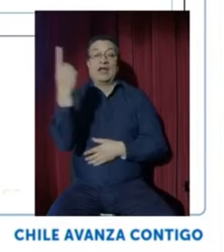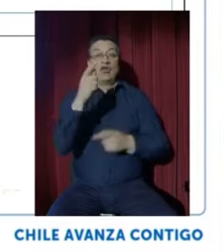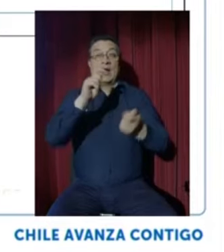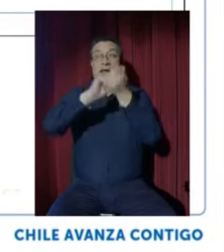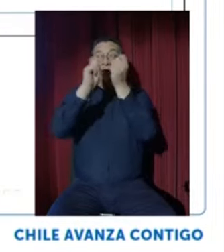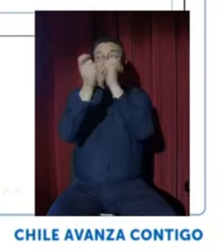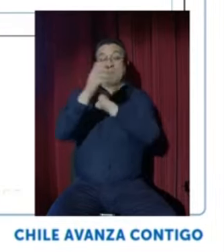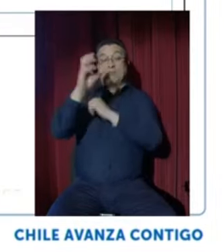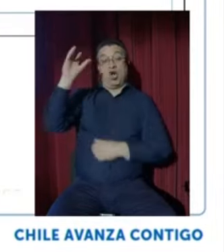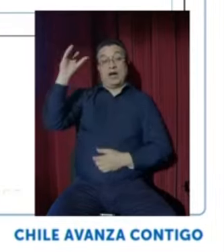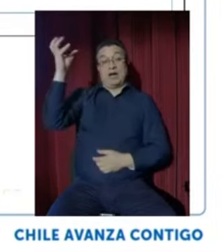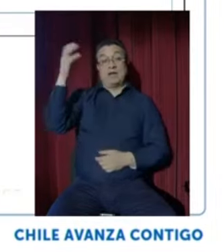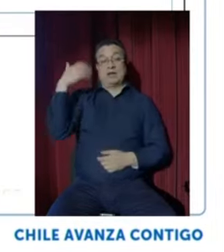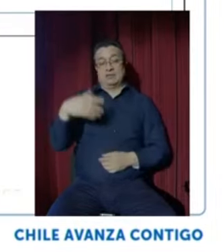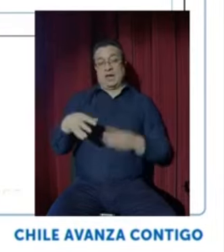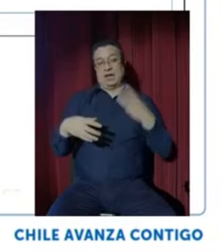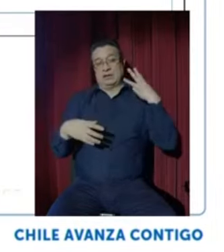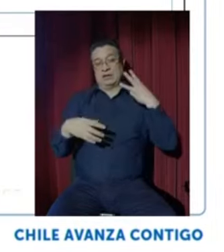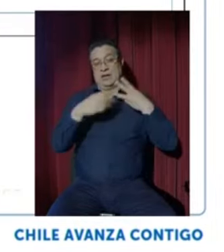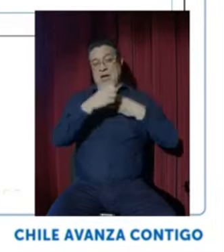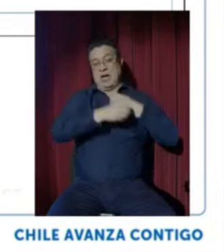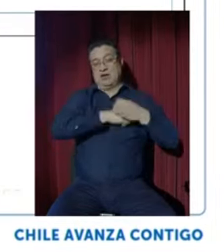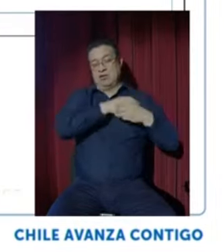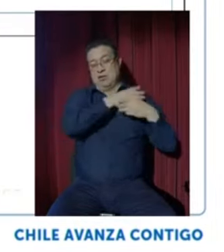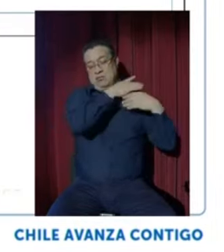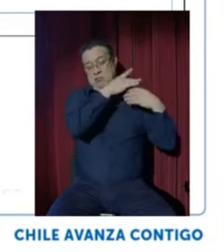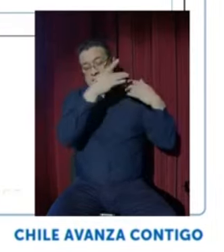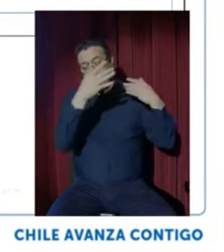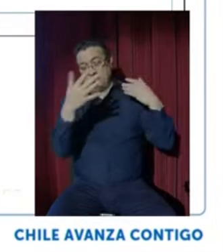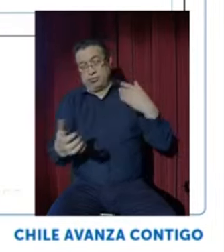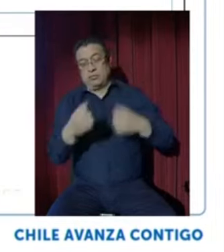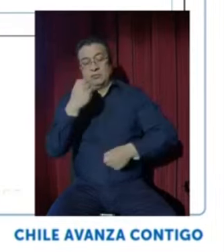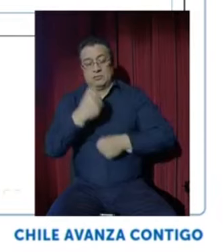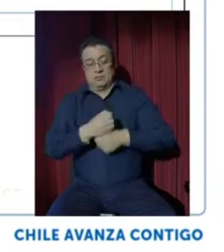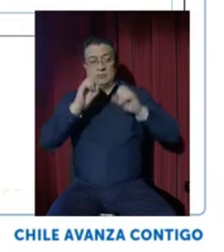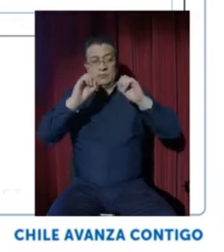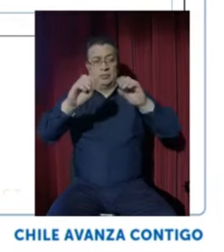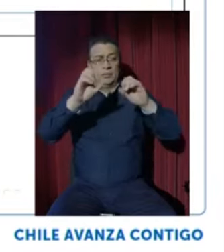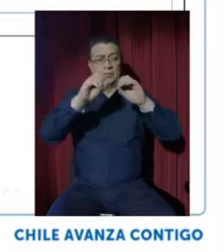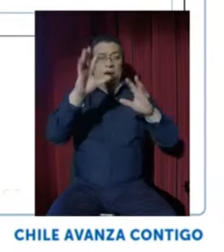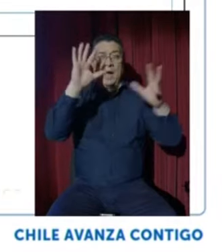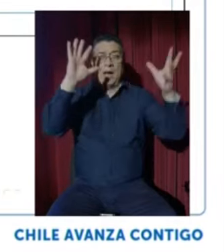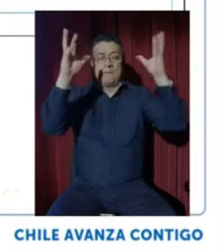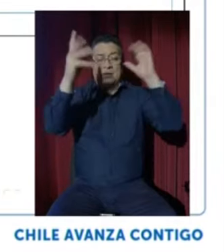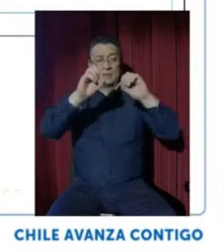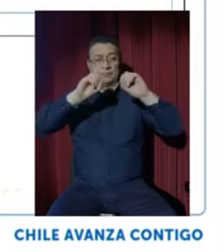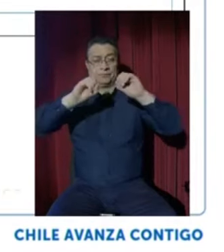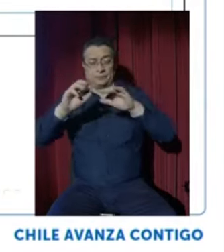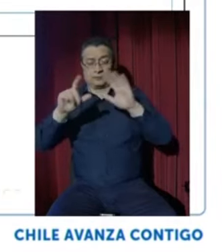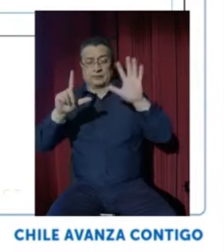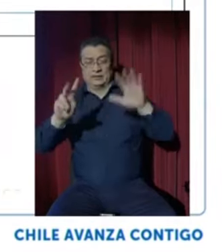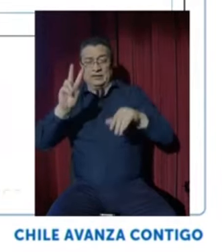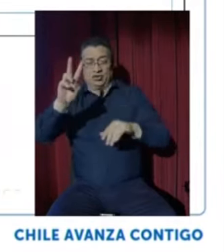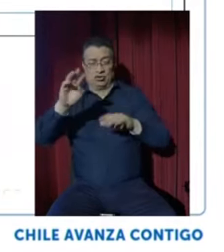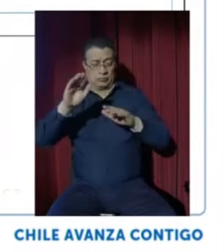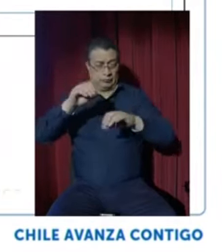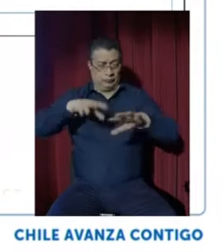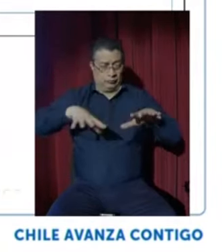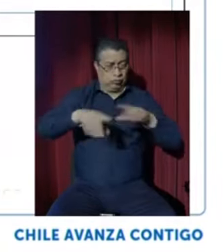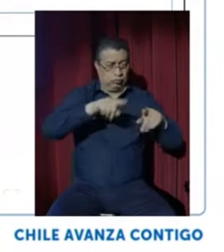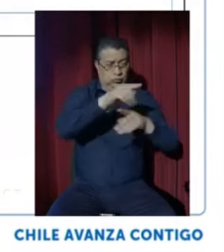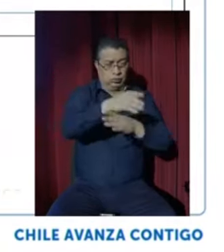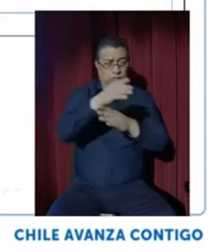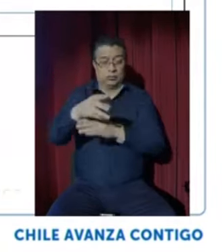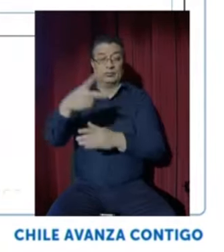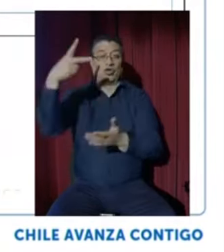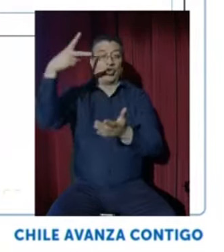climático ya van 3 años de trabajo con educación ambiental y capacitaciones más de 72 acciones más de 2,000 personas